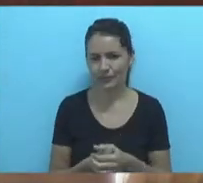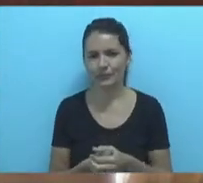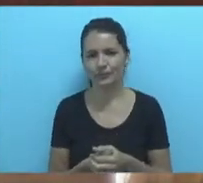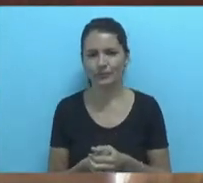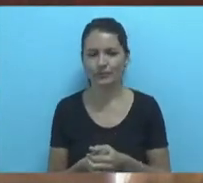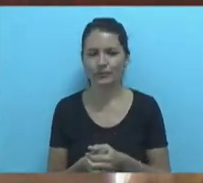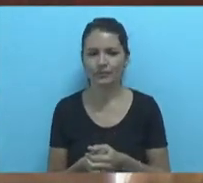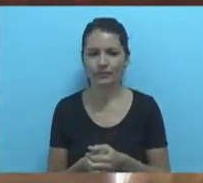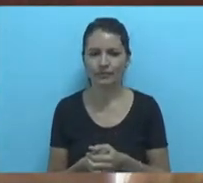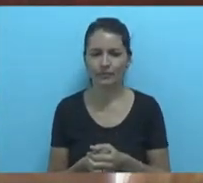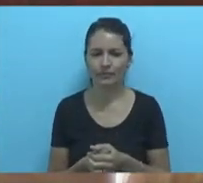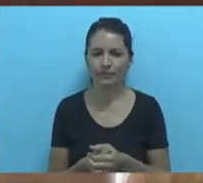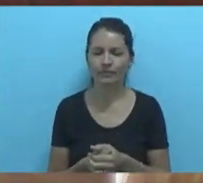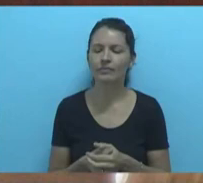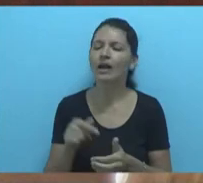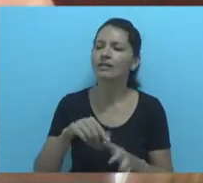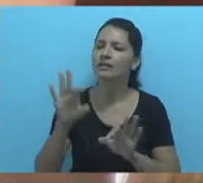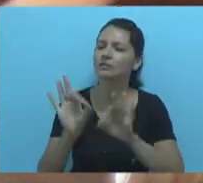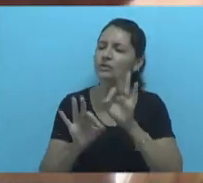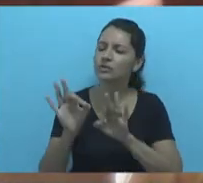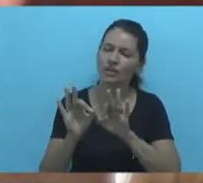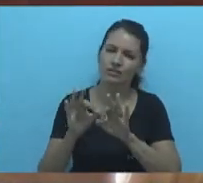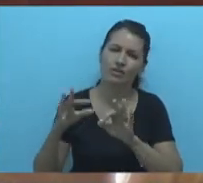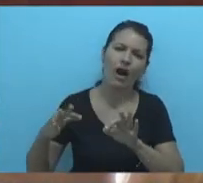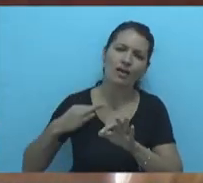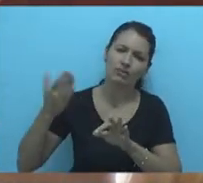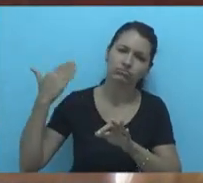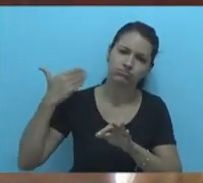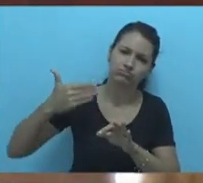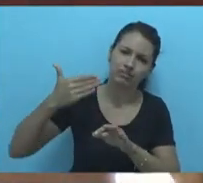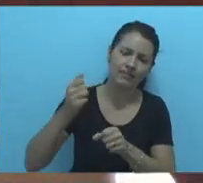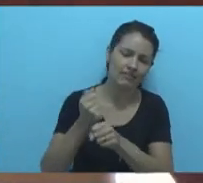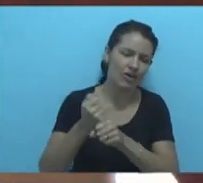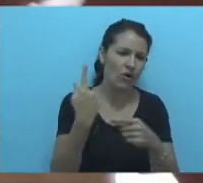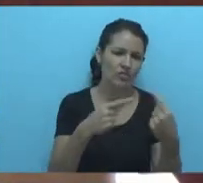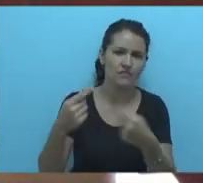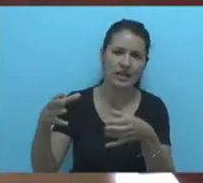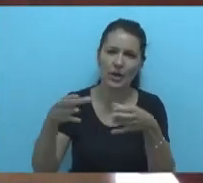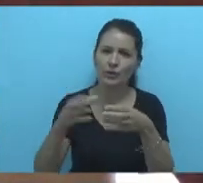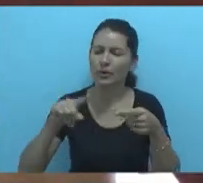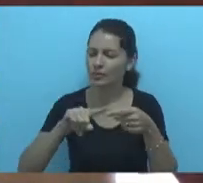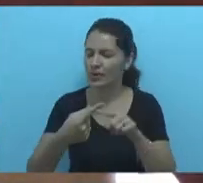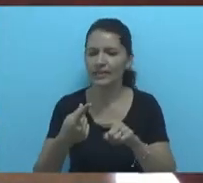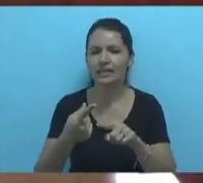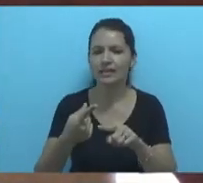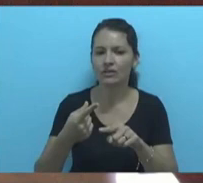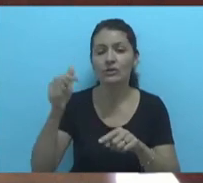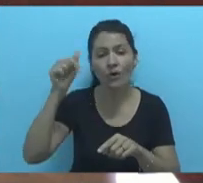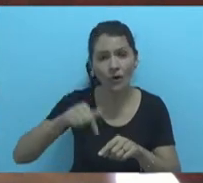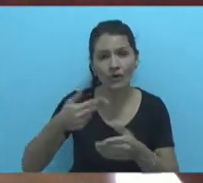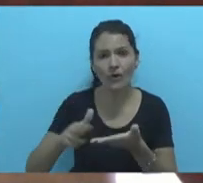un proyecto que se trabajó desde hace muchos años con diferentes actores de diferentes partidos y que